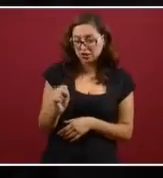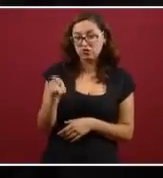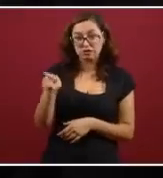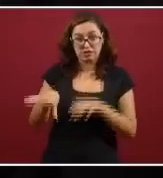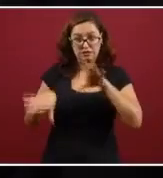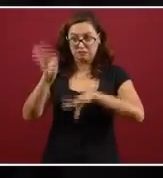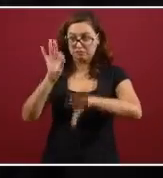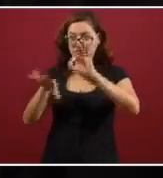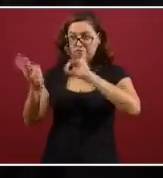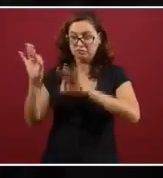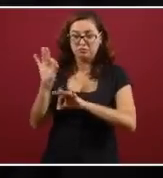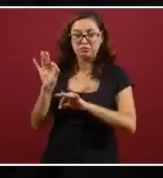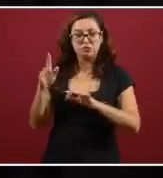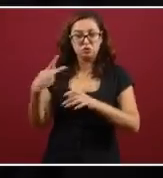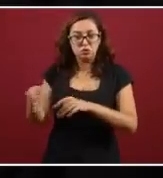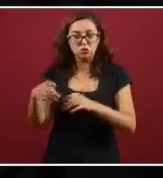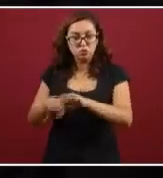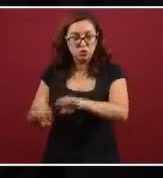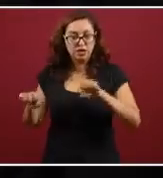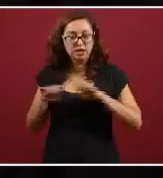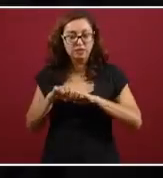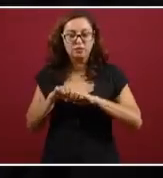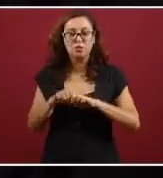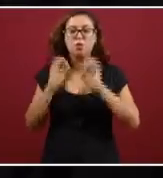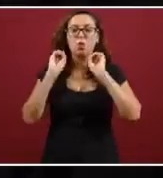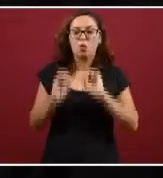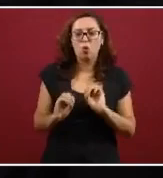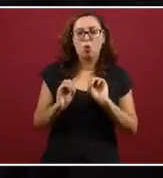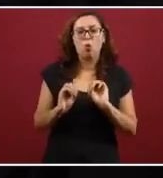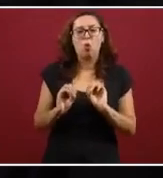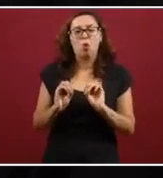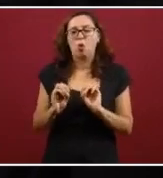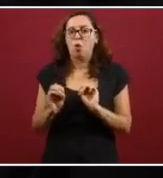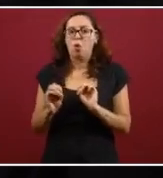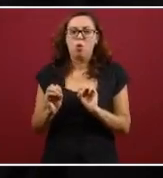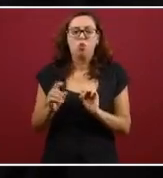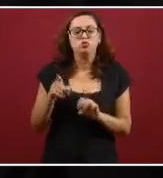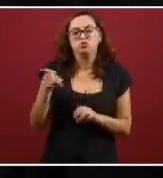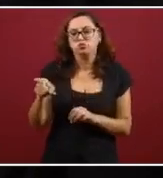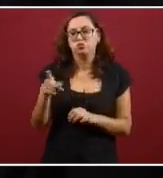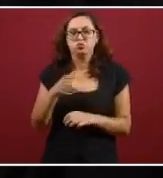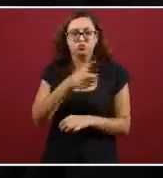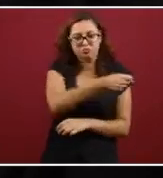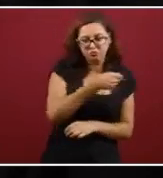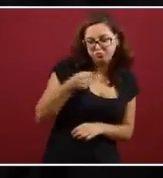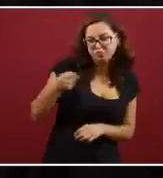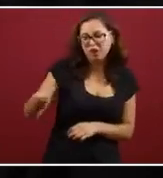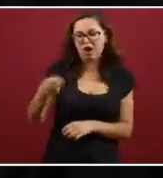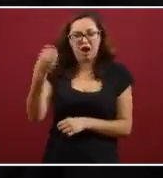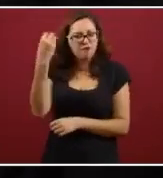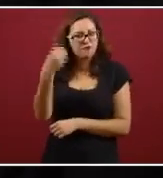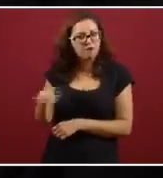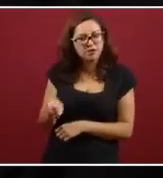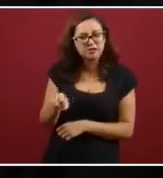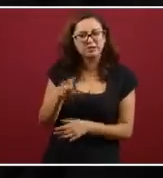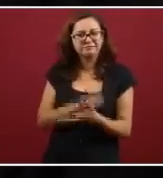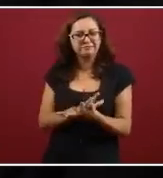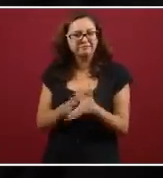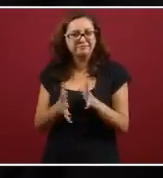sus colaboradores o por eso habla de las imposiciones y el influyentismo? Eso por un